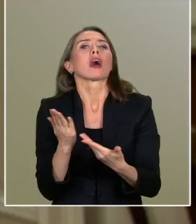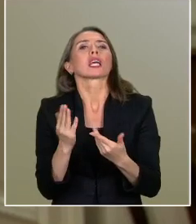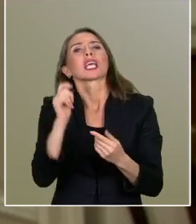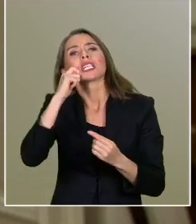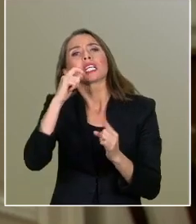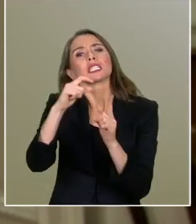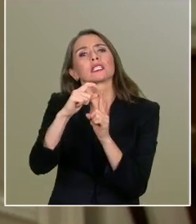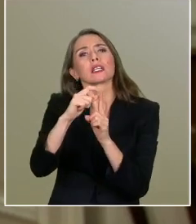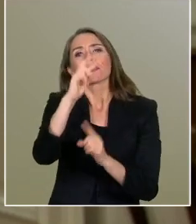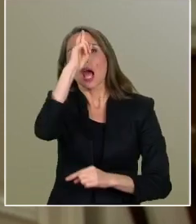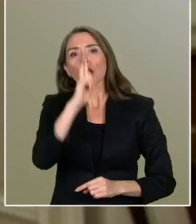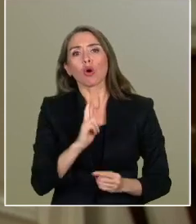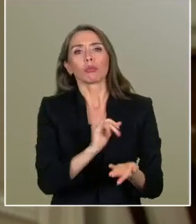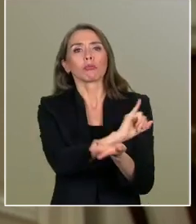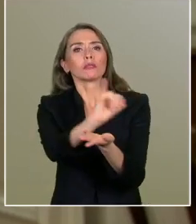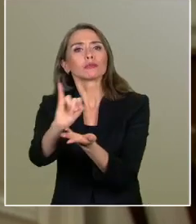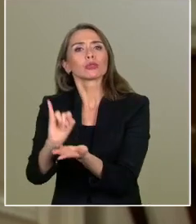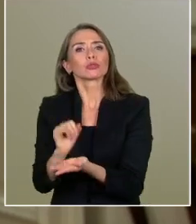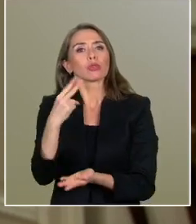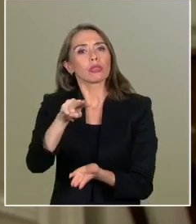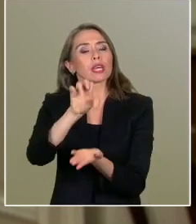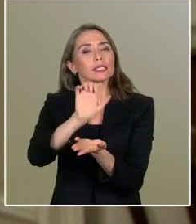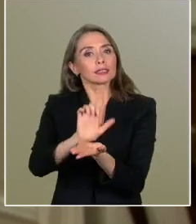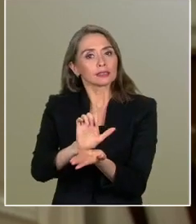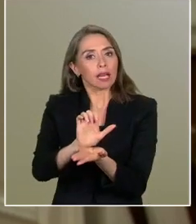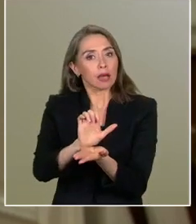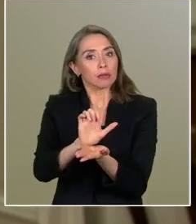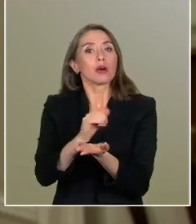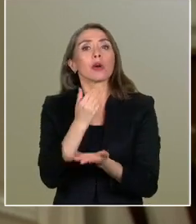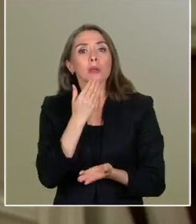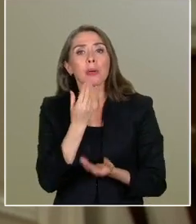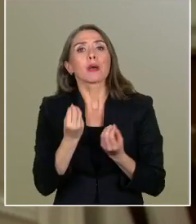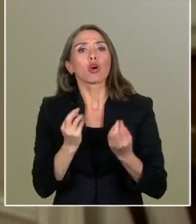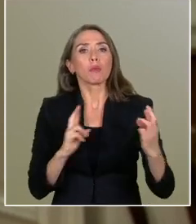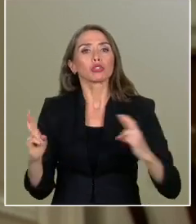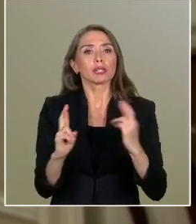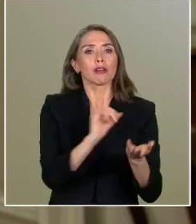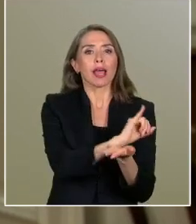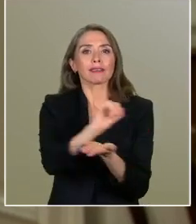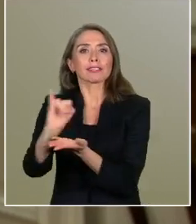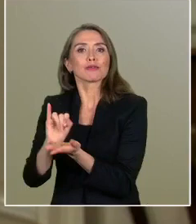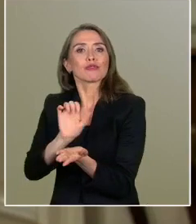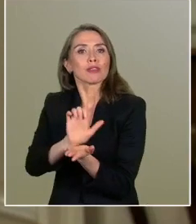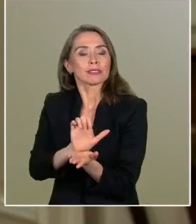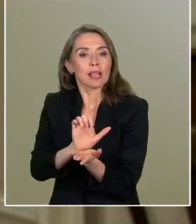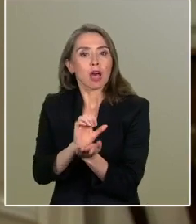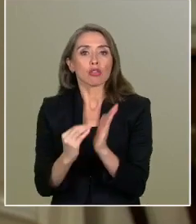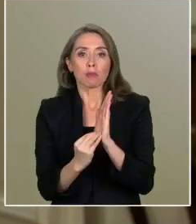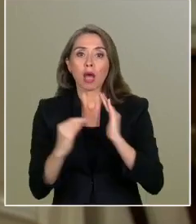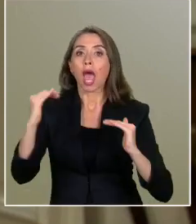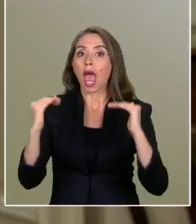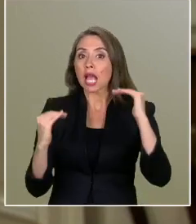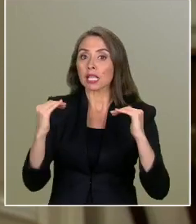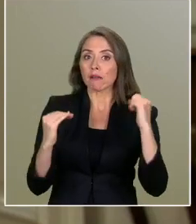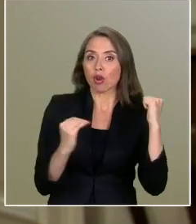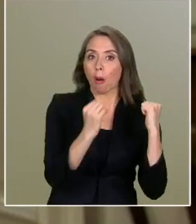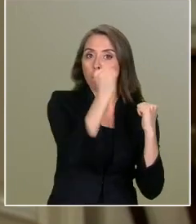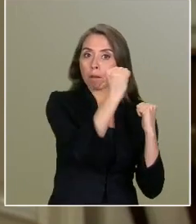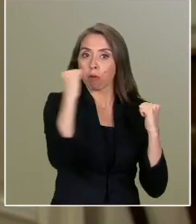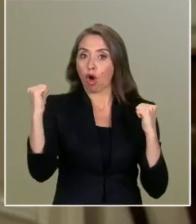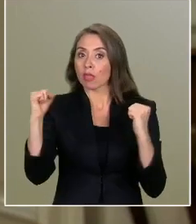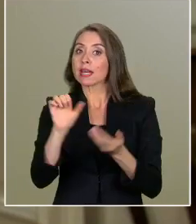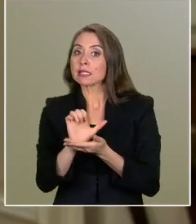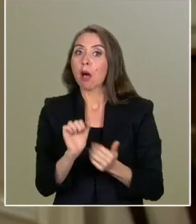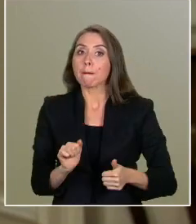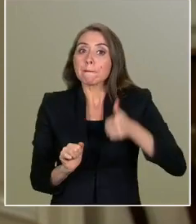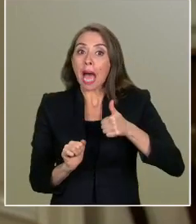definición del rol de los órganos y las instituciones del estado y respecto de las relaciones entre ellos establece un equilibrio entre los poderes del estado en